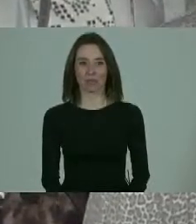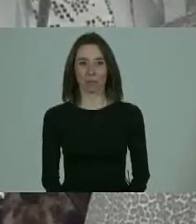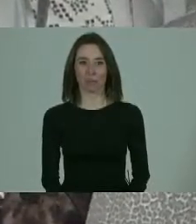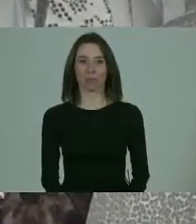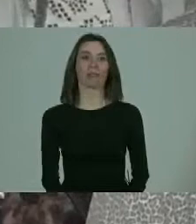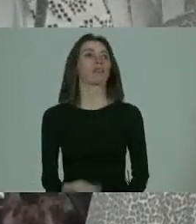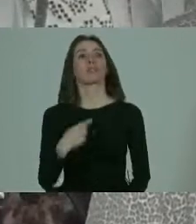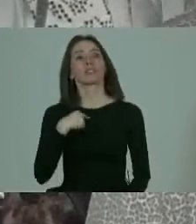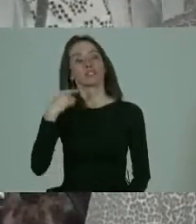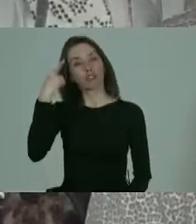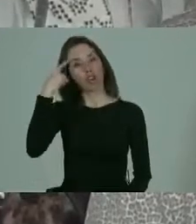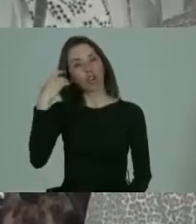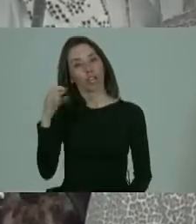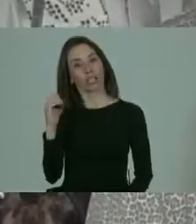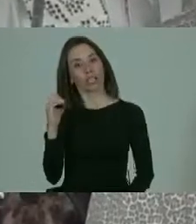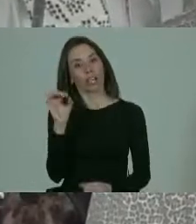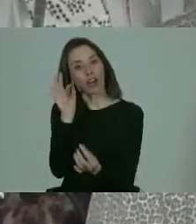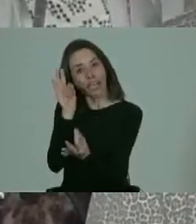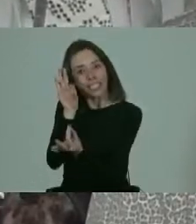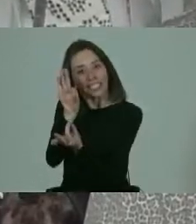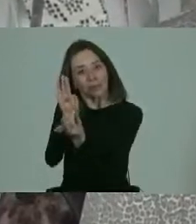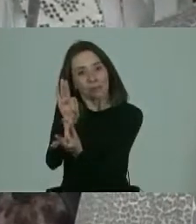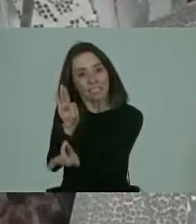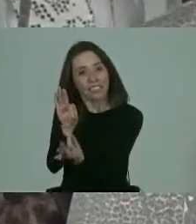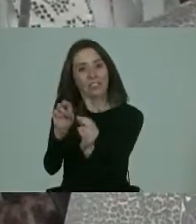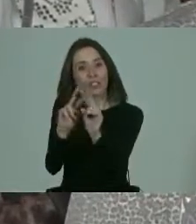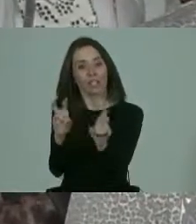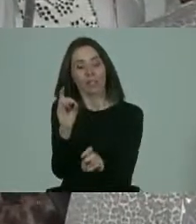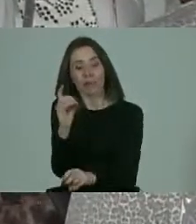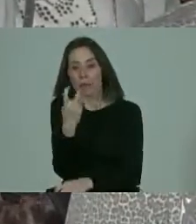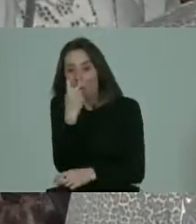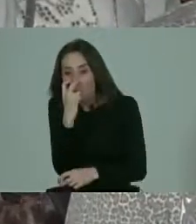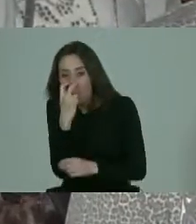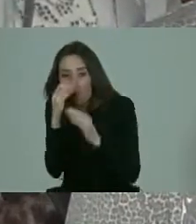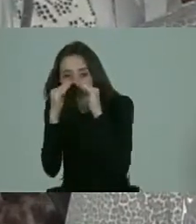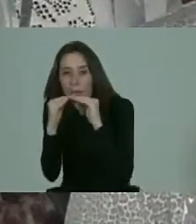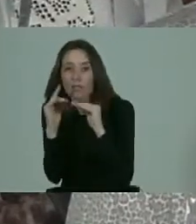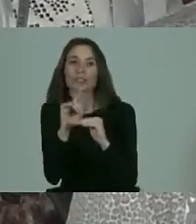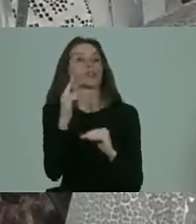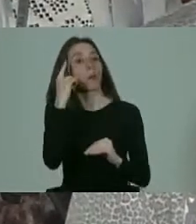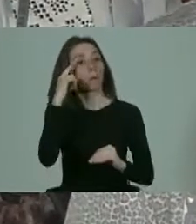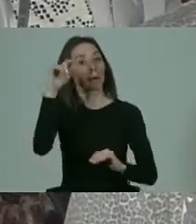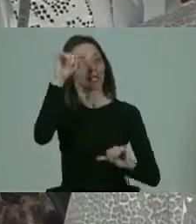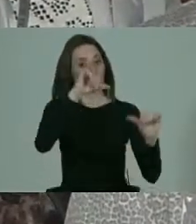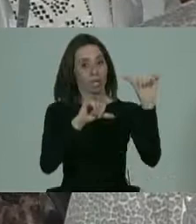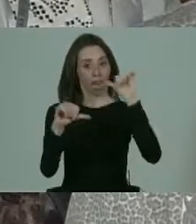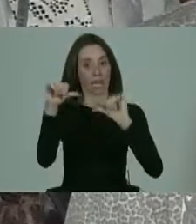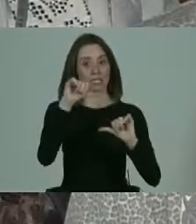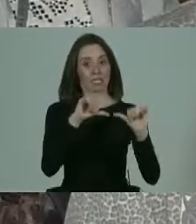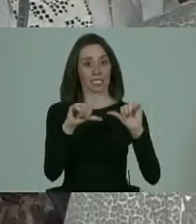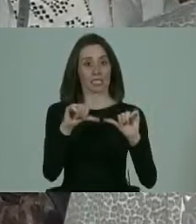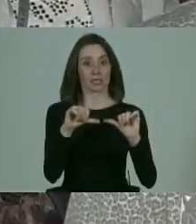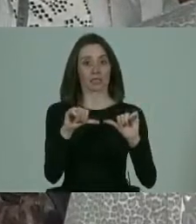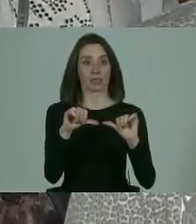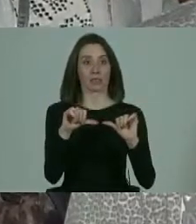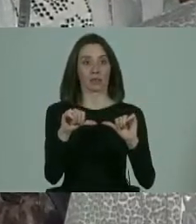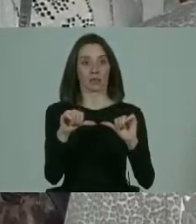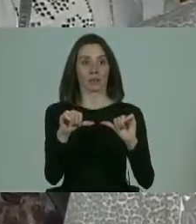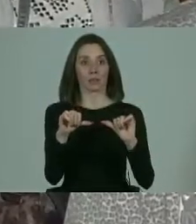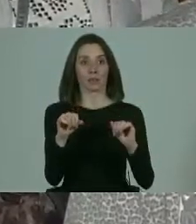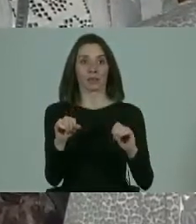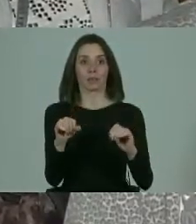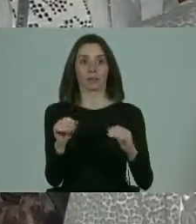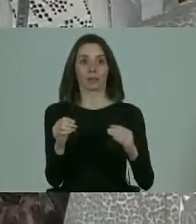y creo que no está curioseando específicamente el tema de discapacidad pero la ciencia yo creo que provee ha proveído de